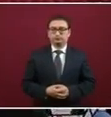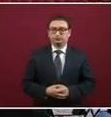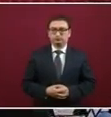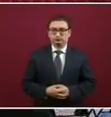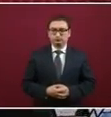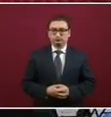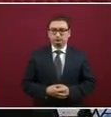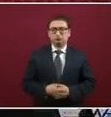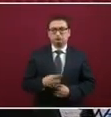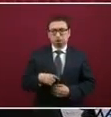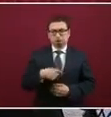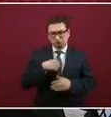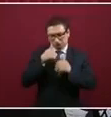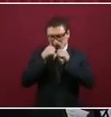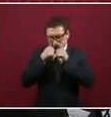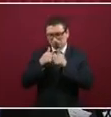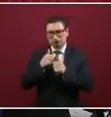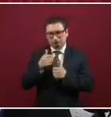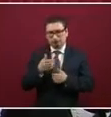atendiendo